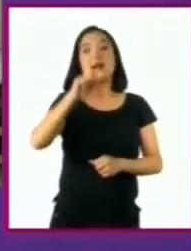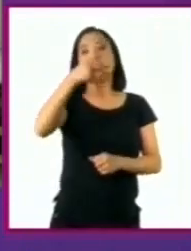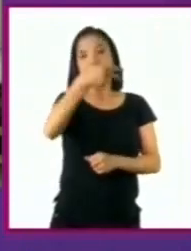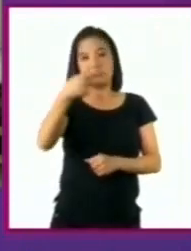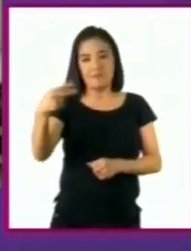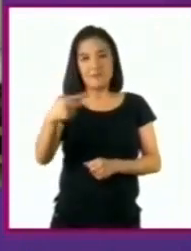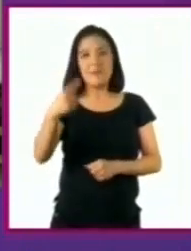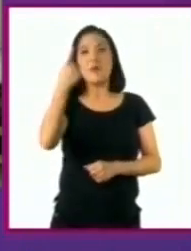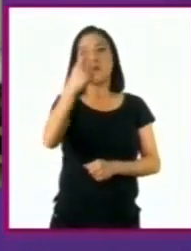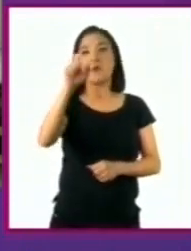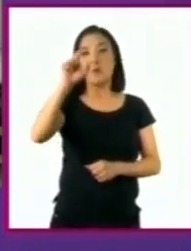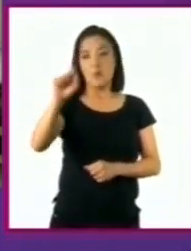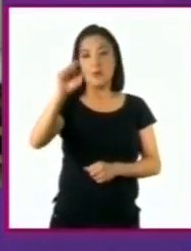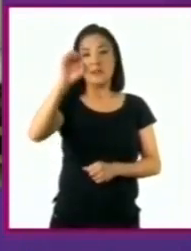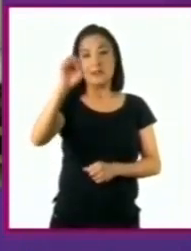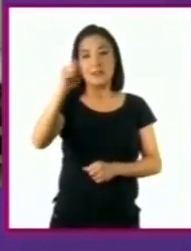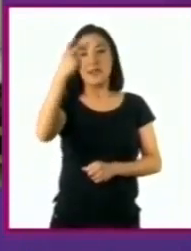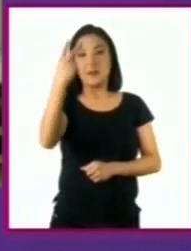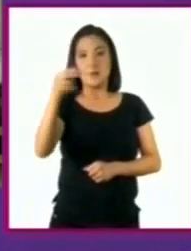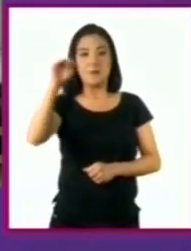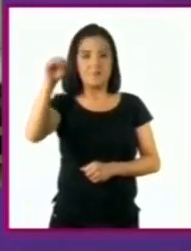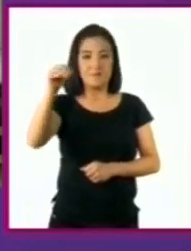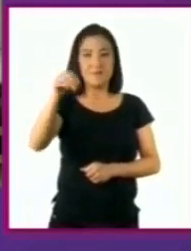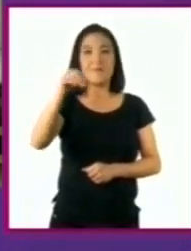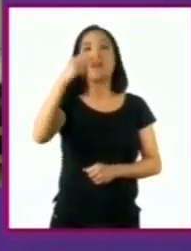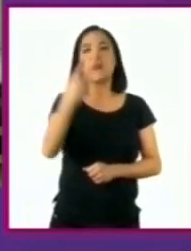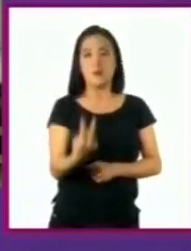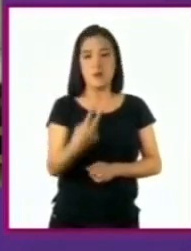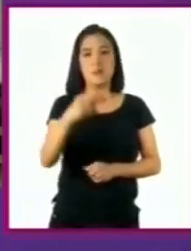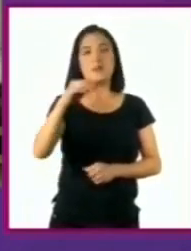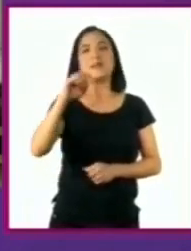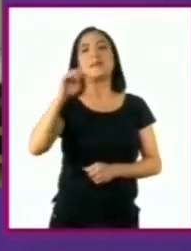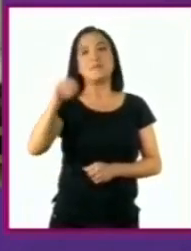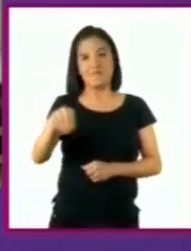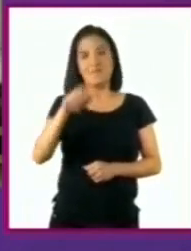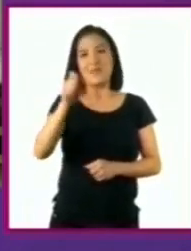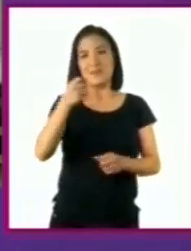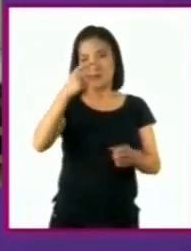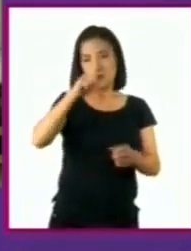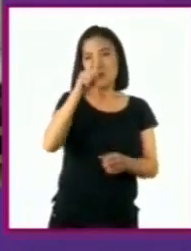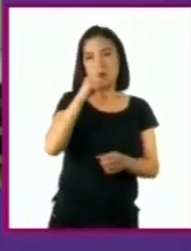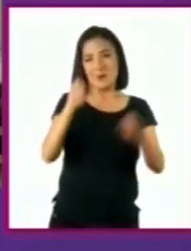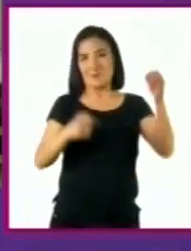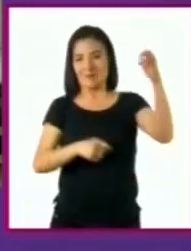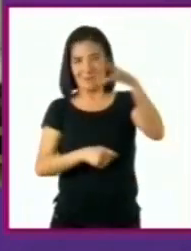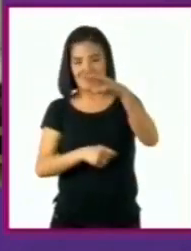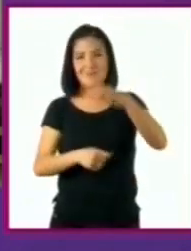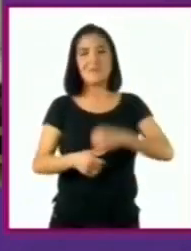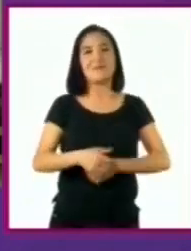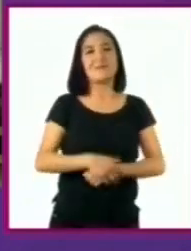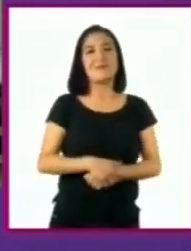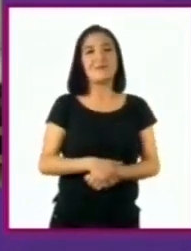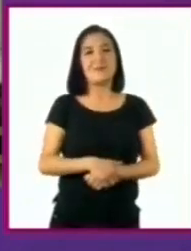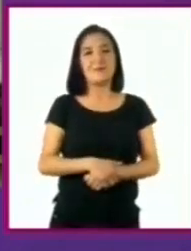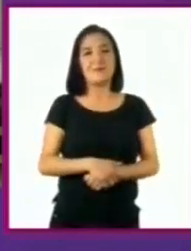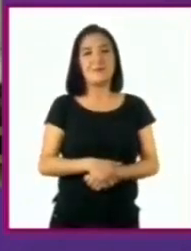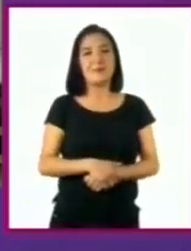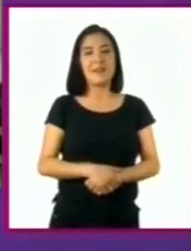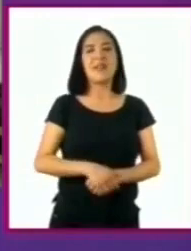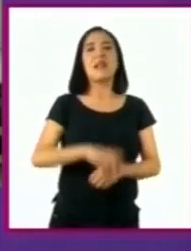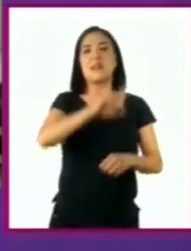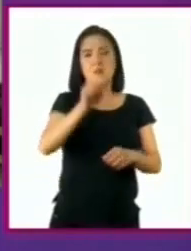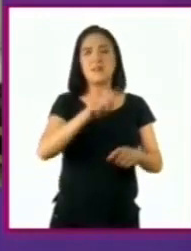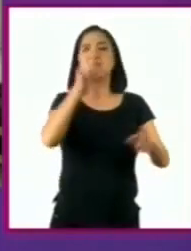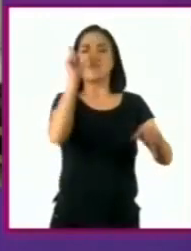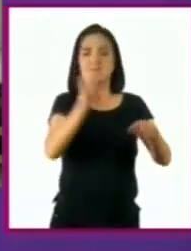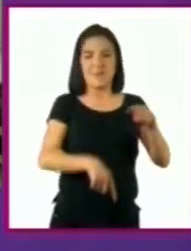es 1.62 metros, entre la longitud de su propia sombra, que en este caso es de 2 metros. Despejemos